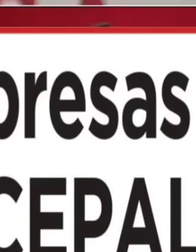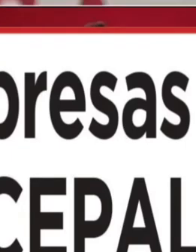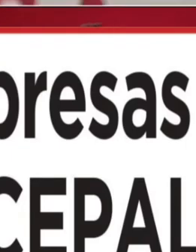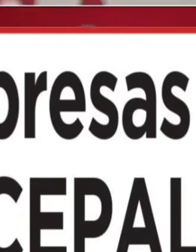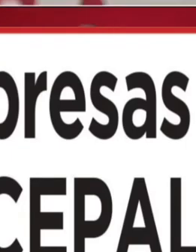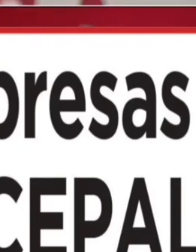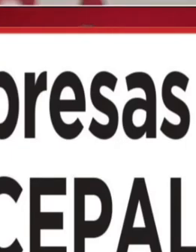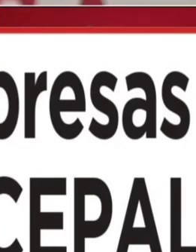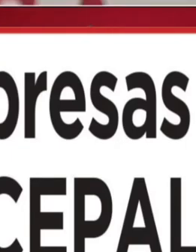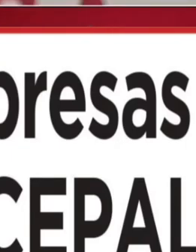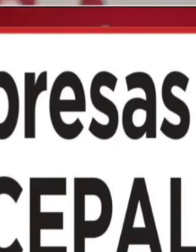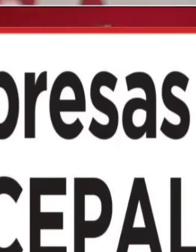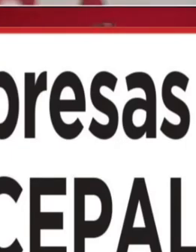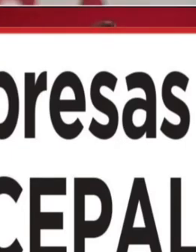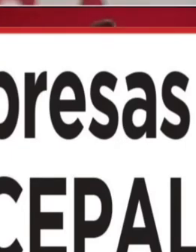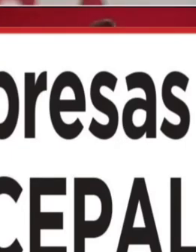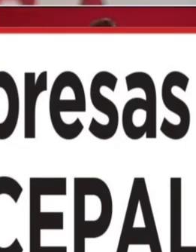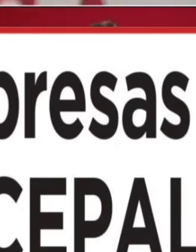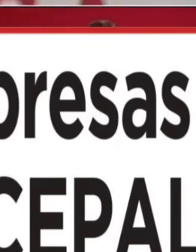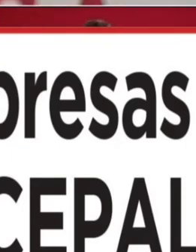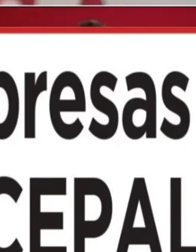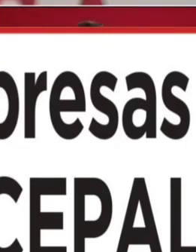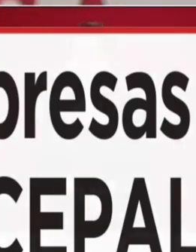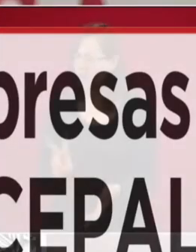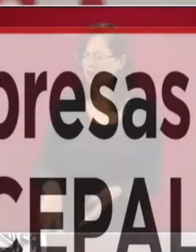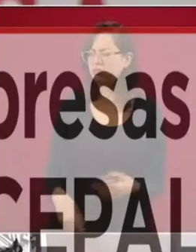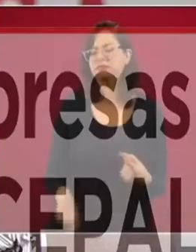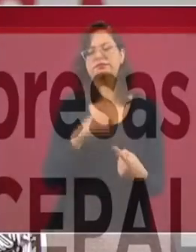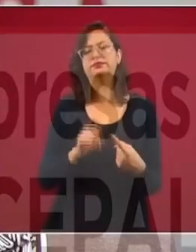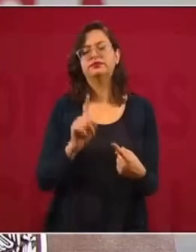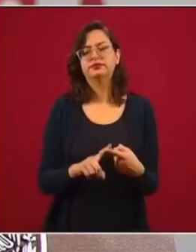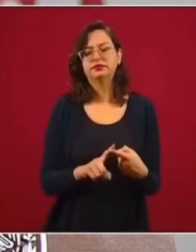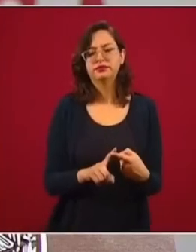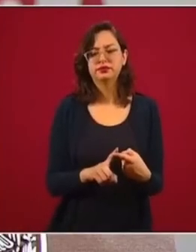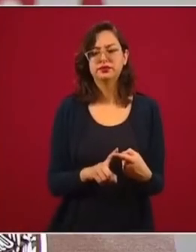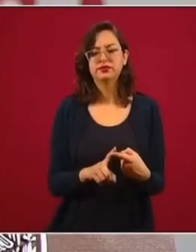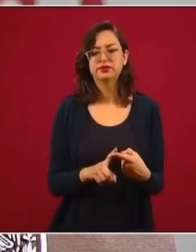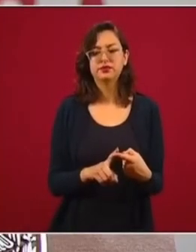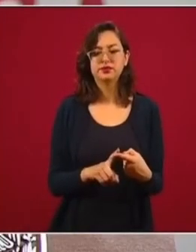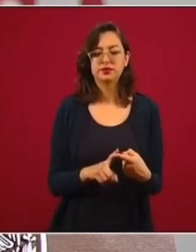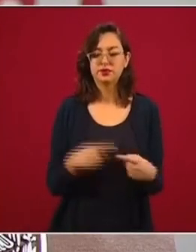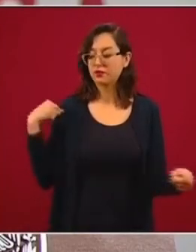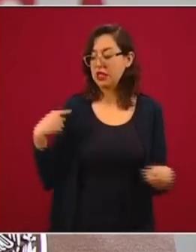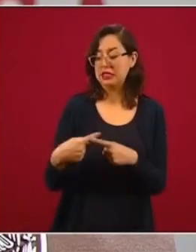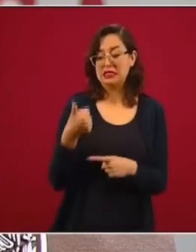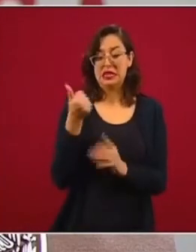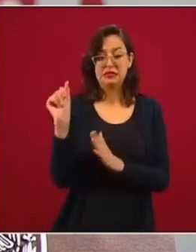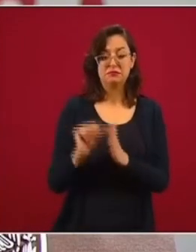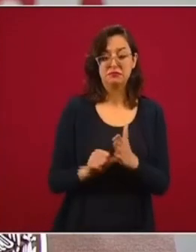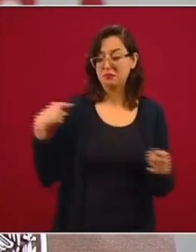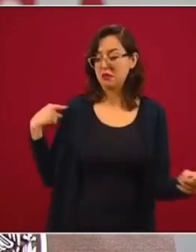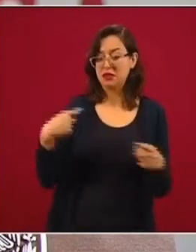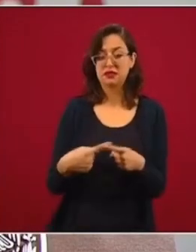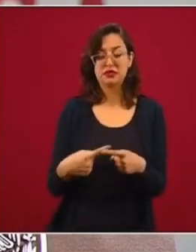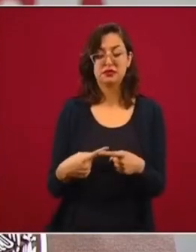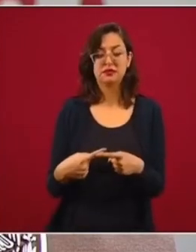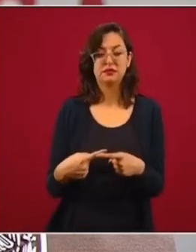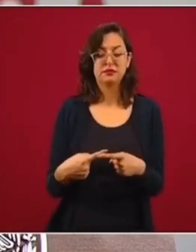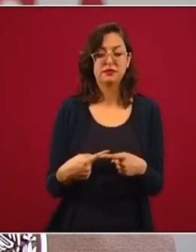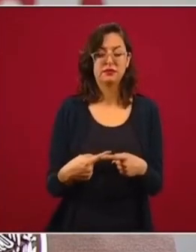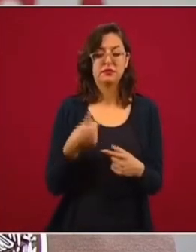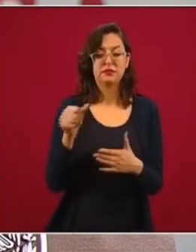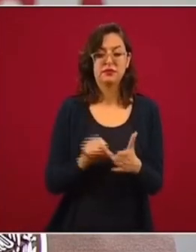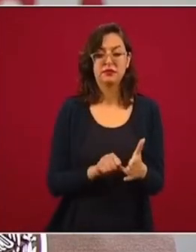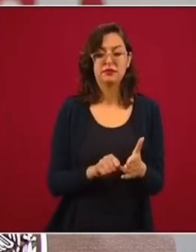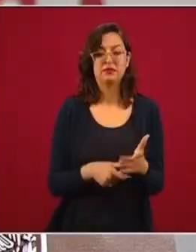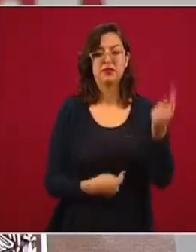datos y creo que son varios. Uno, que en este semestre aumentaron las ventas